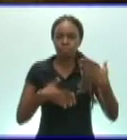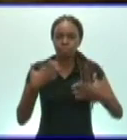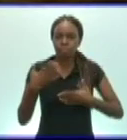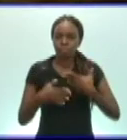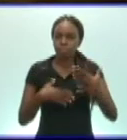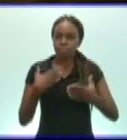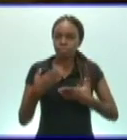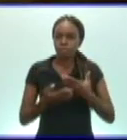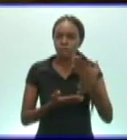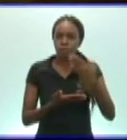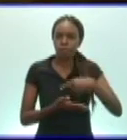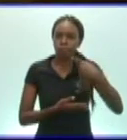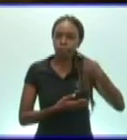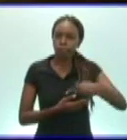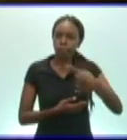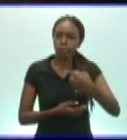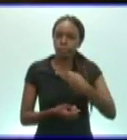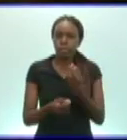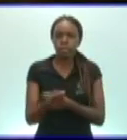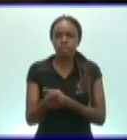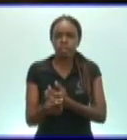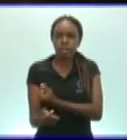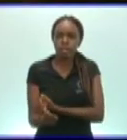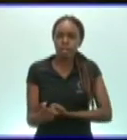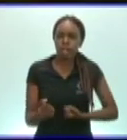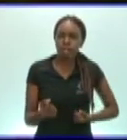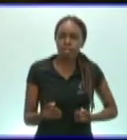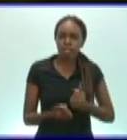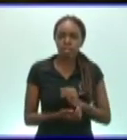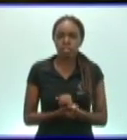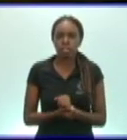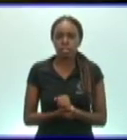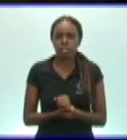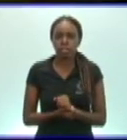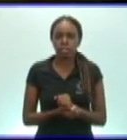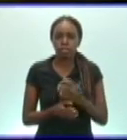senda del heroísmo y de los sacrificios, se hará digno de